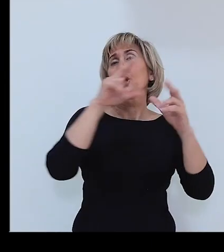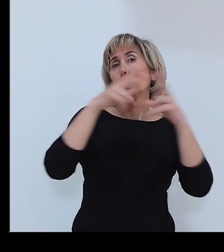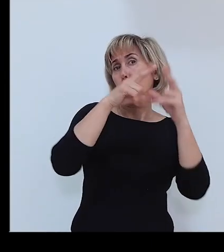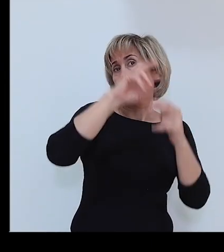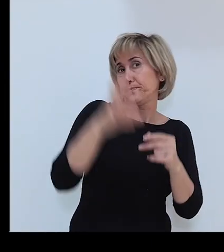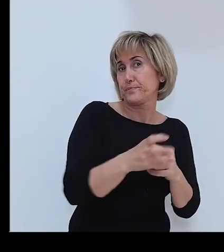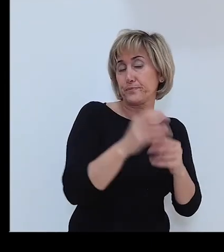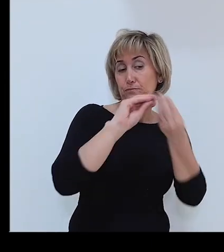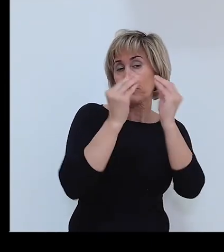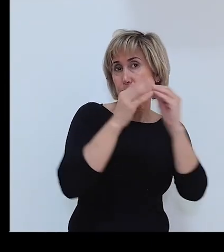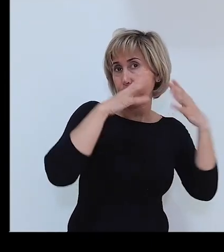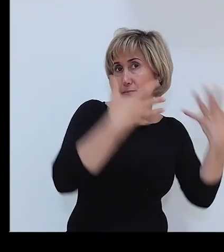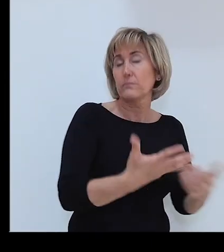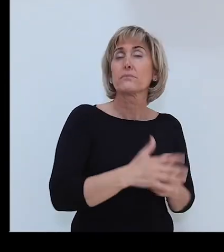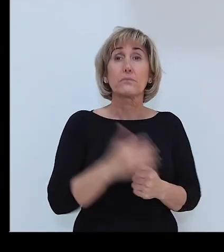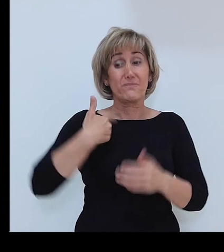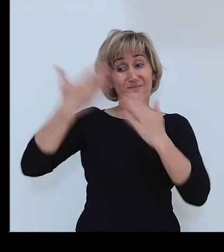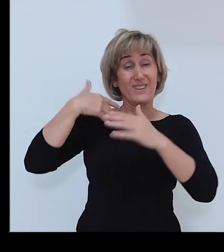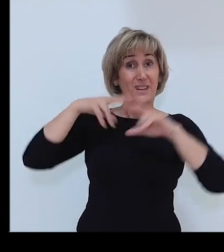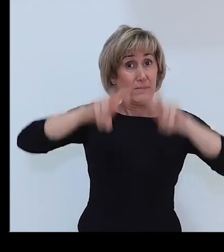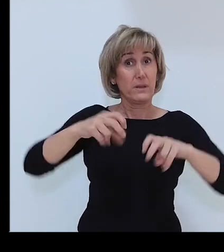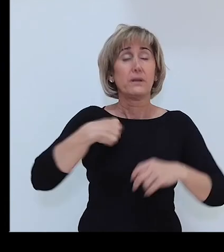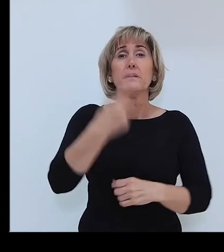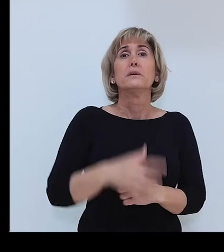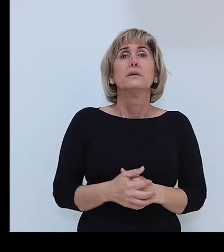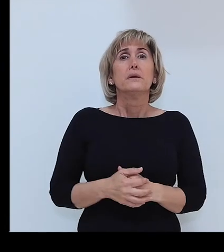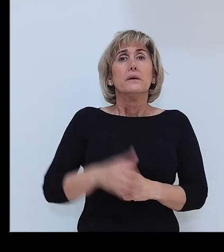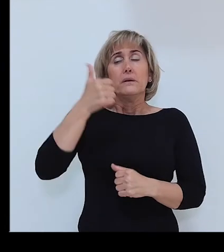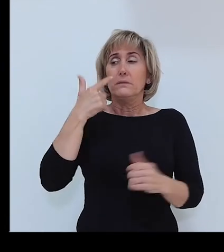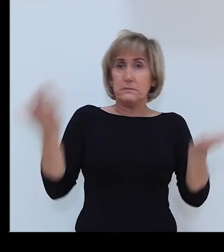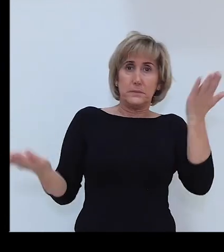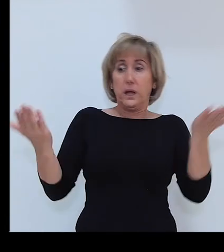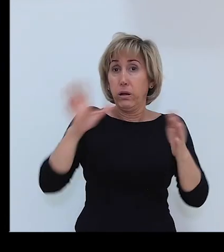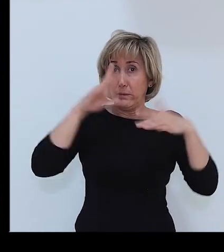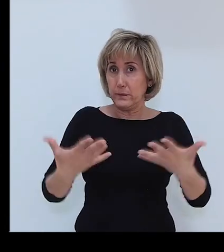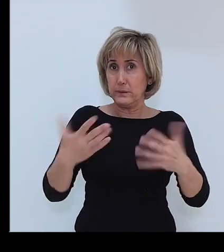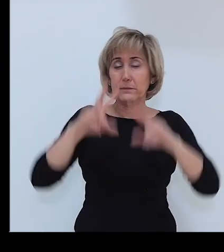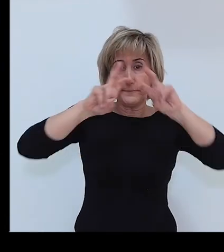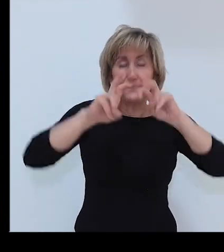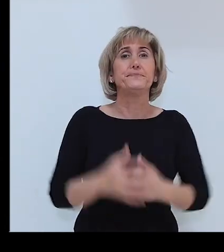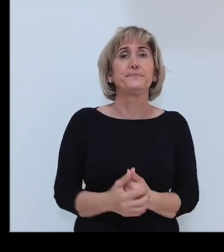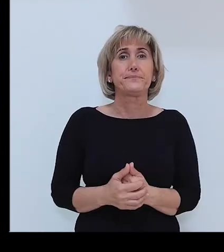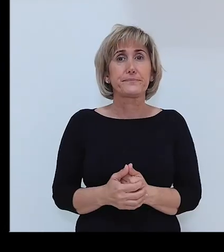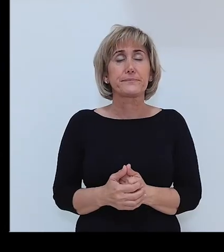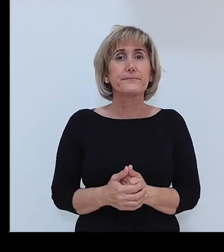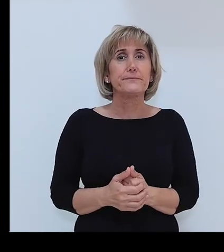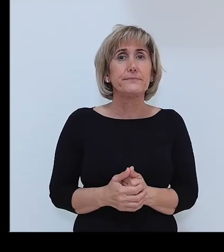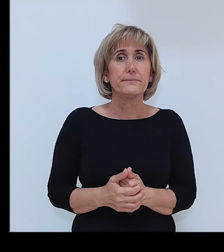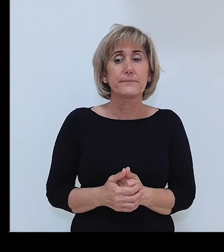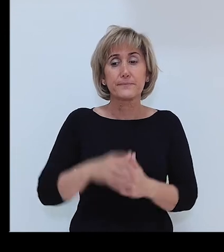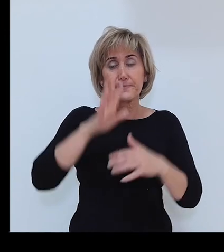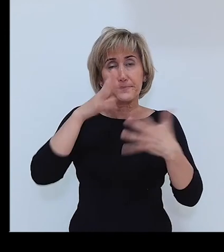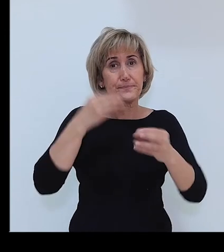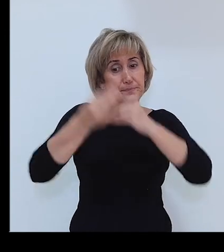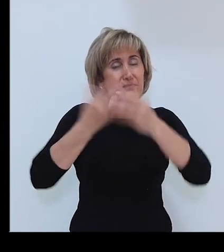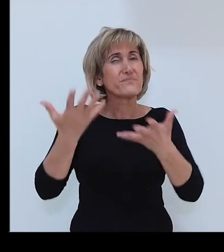más toca al tipo de sociología que era lo que decía desde el principio, más paralelo a lo que